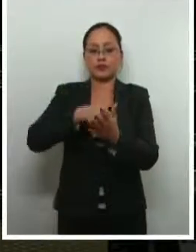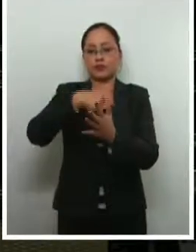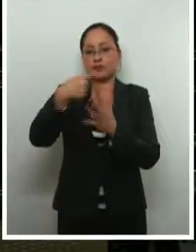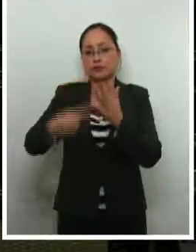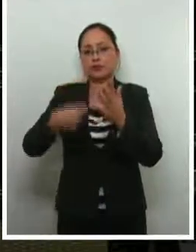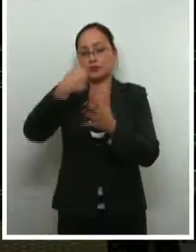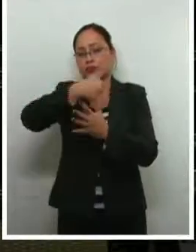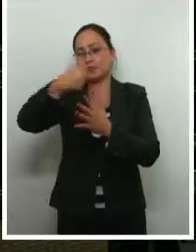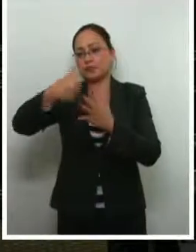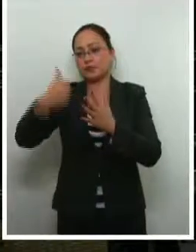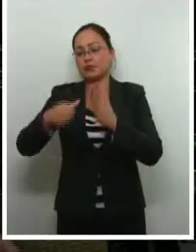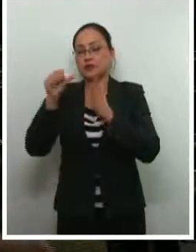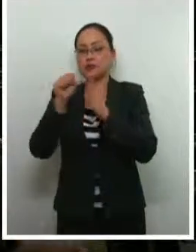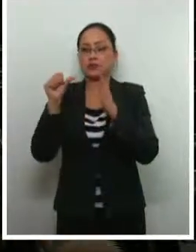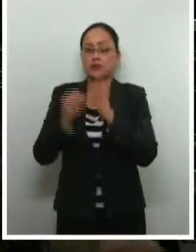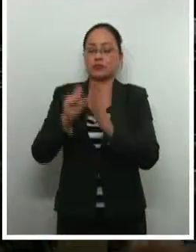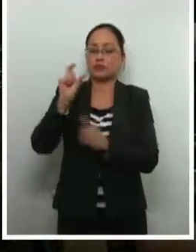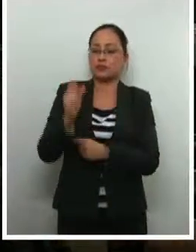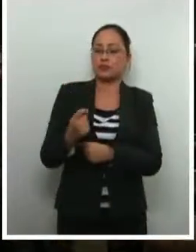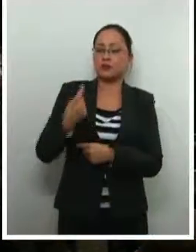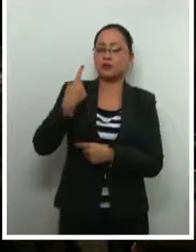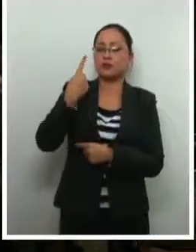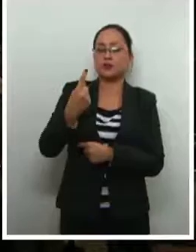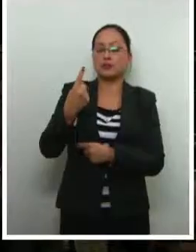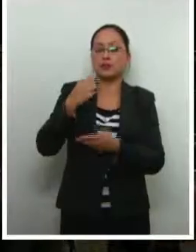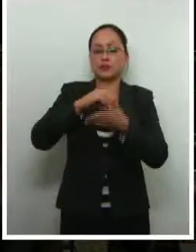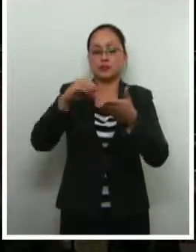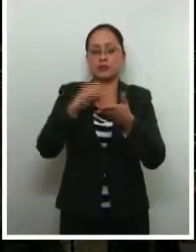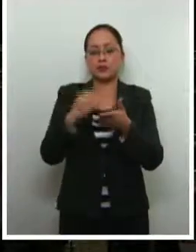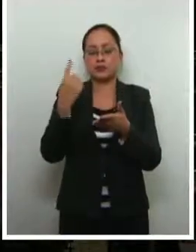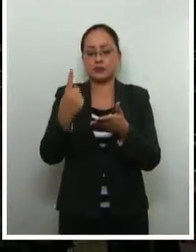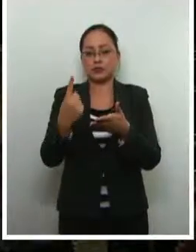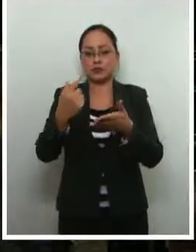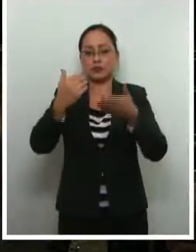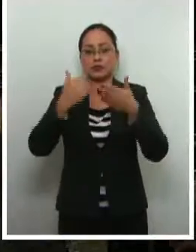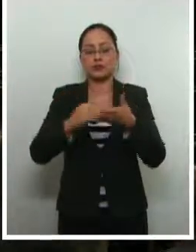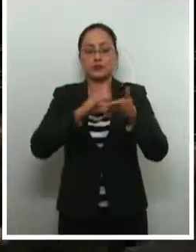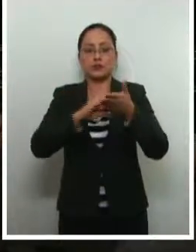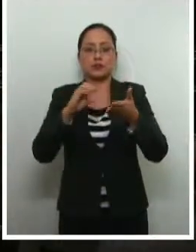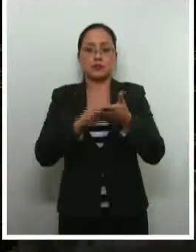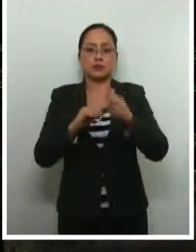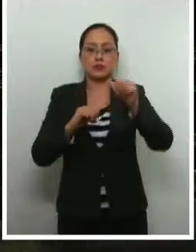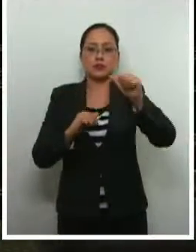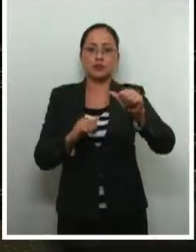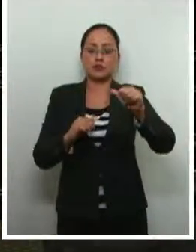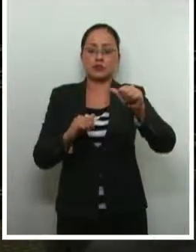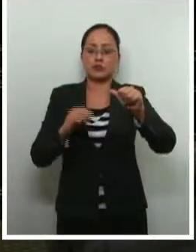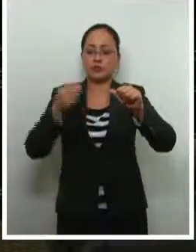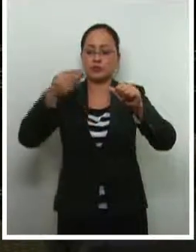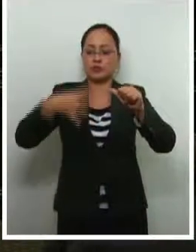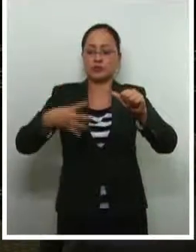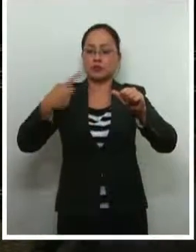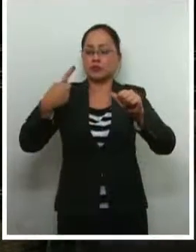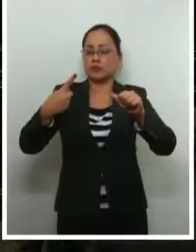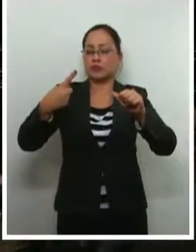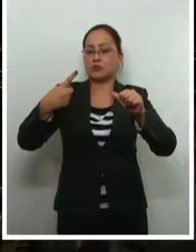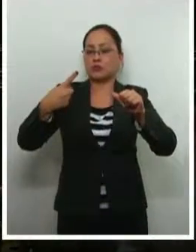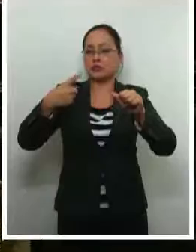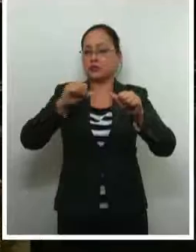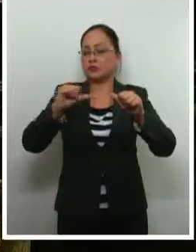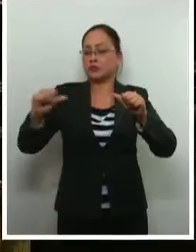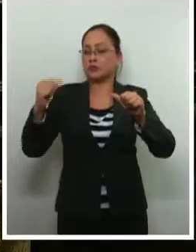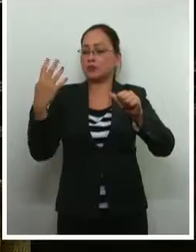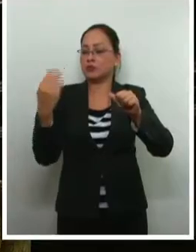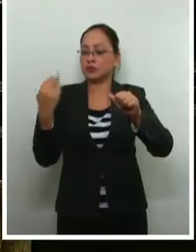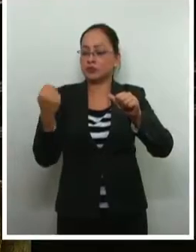particular el artículo 21, primer párrafo, apartado A, numerales 1 del 1 al